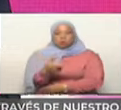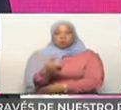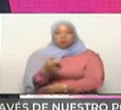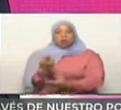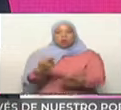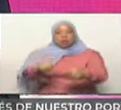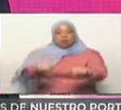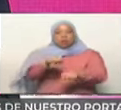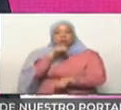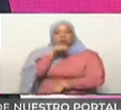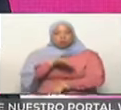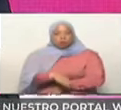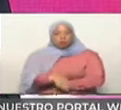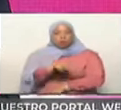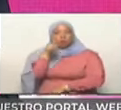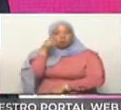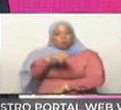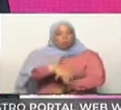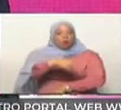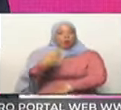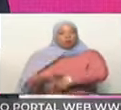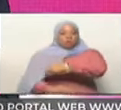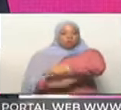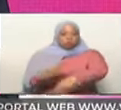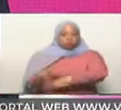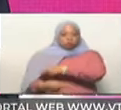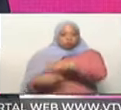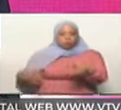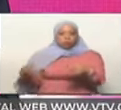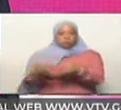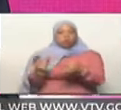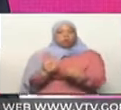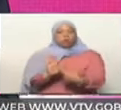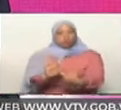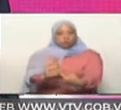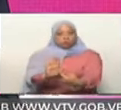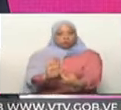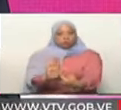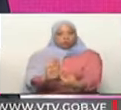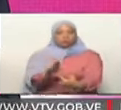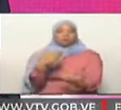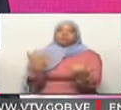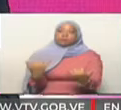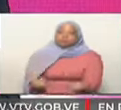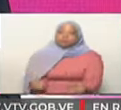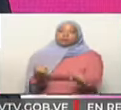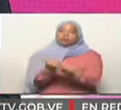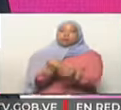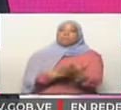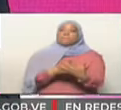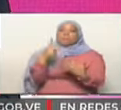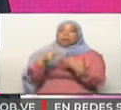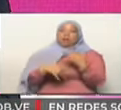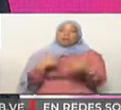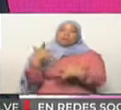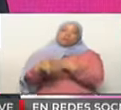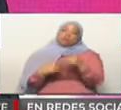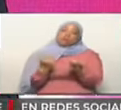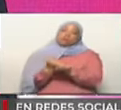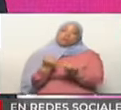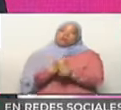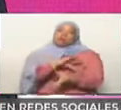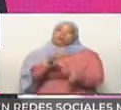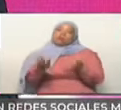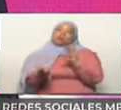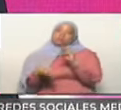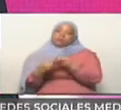Bloque Histórico Popular de la Revolución Bolivariana, presentar lo que va a ser el plan de acción y